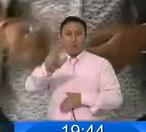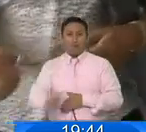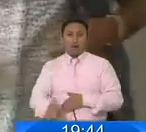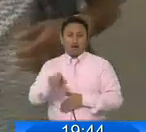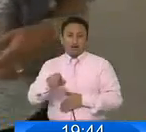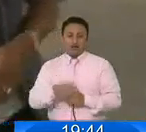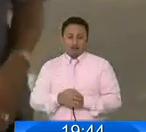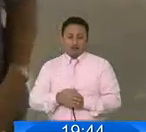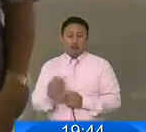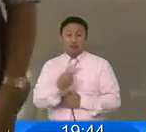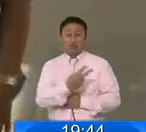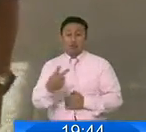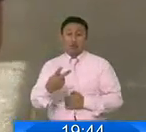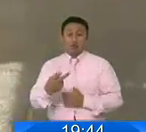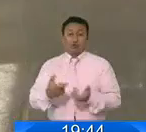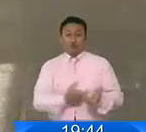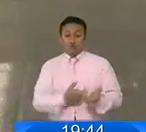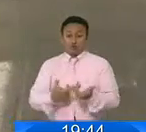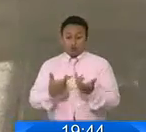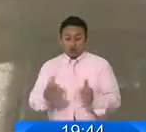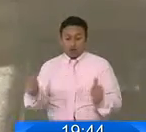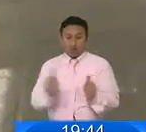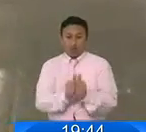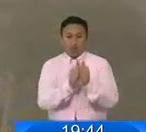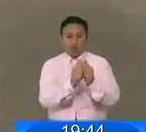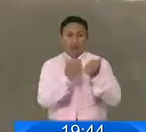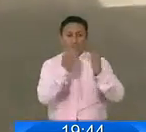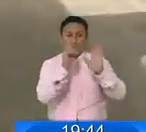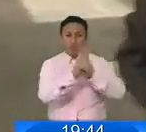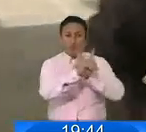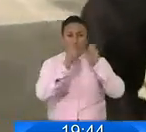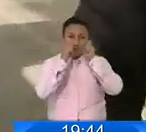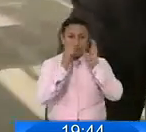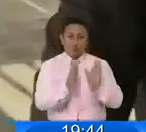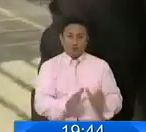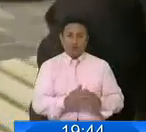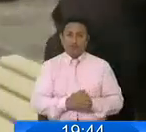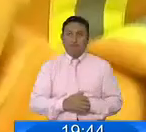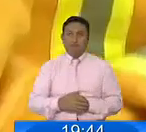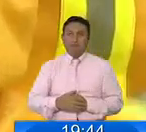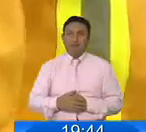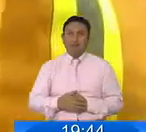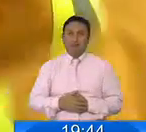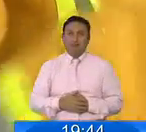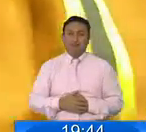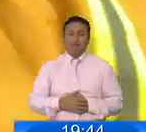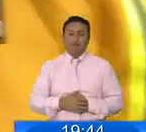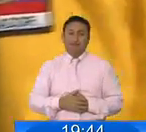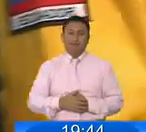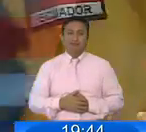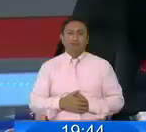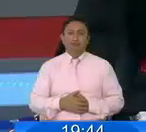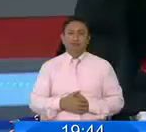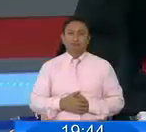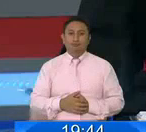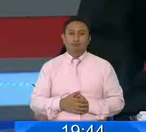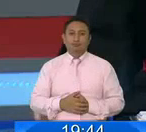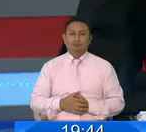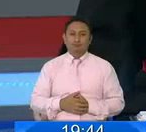de ambas jurisdicciones presentaron la denuncia pertinente a la fiscalía informó sofía vintimilla